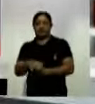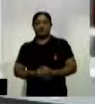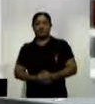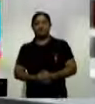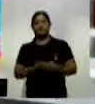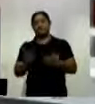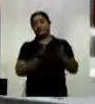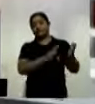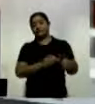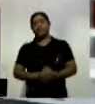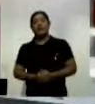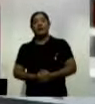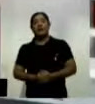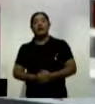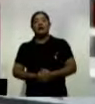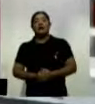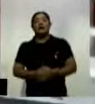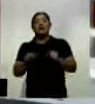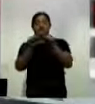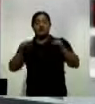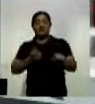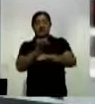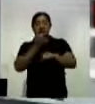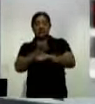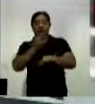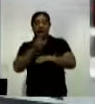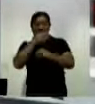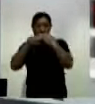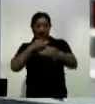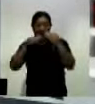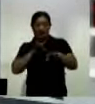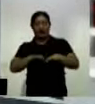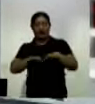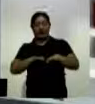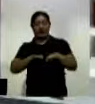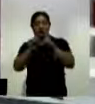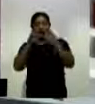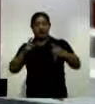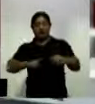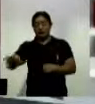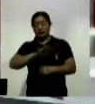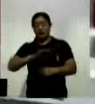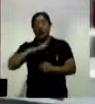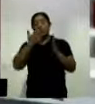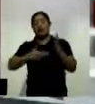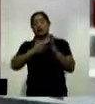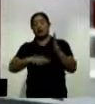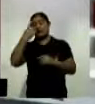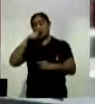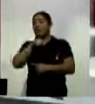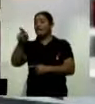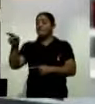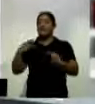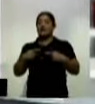otro lado, promueva Sistema Estatal de Promoción del Empleo y Desarrollo Comunitario talleres virtuales para buscadores de